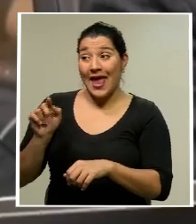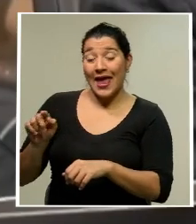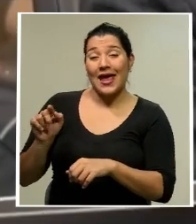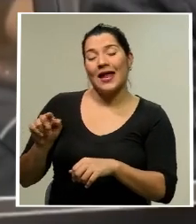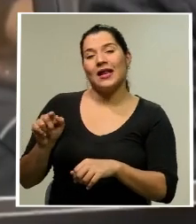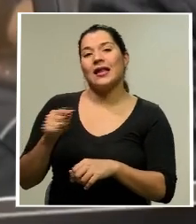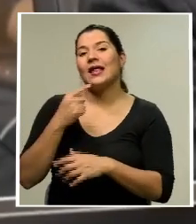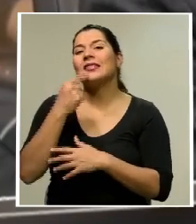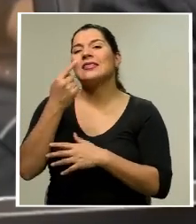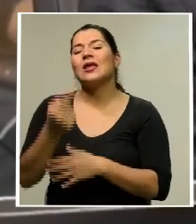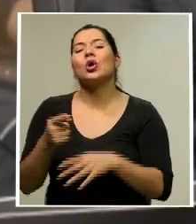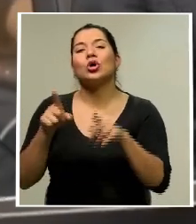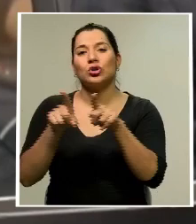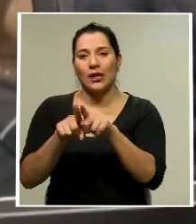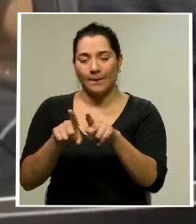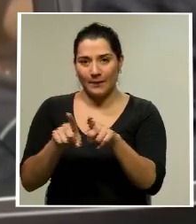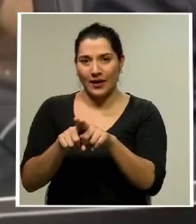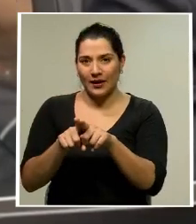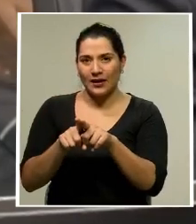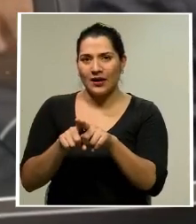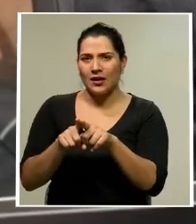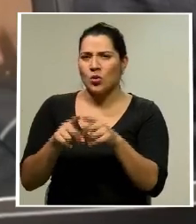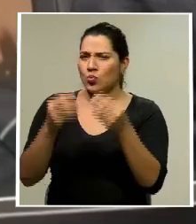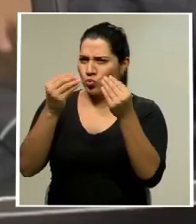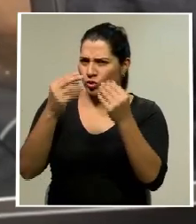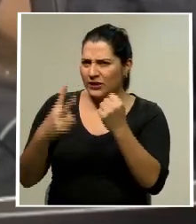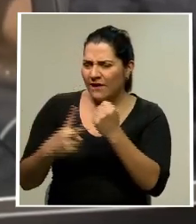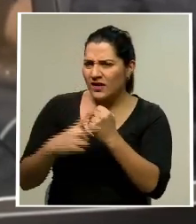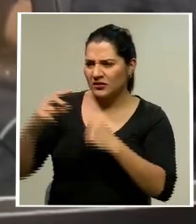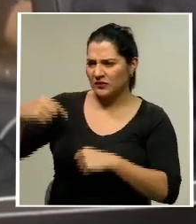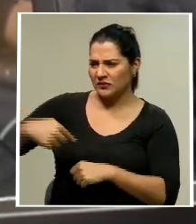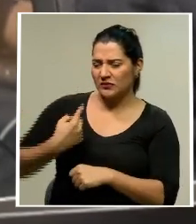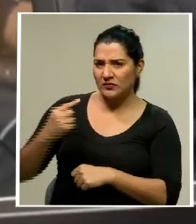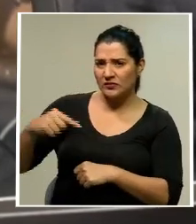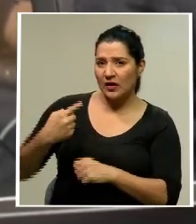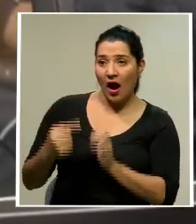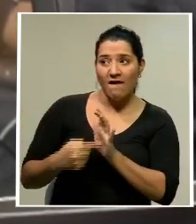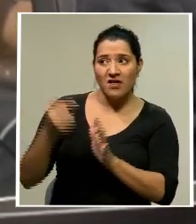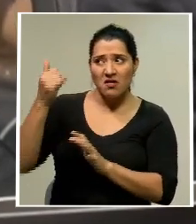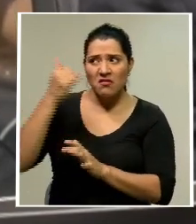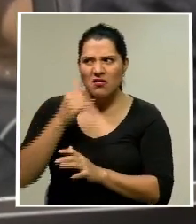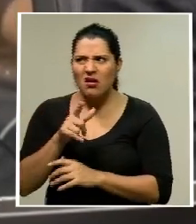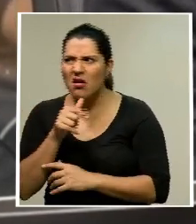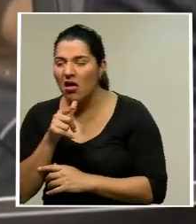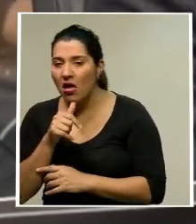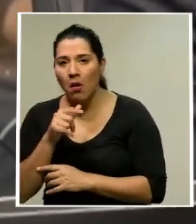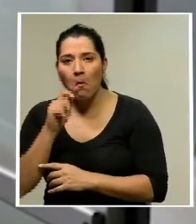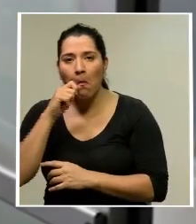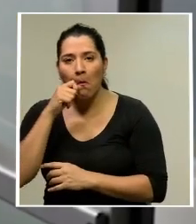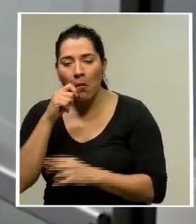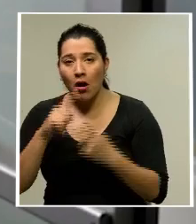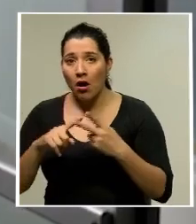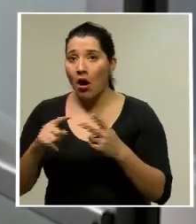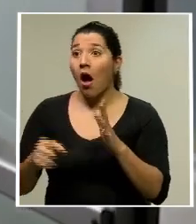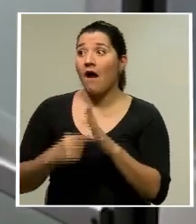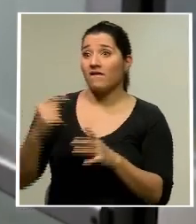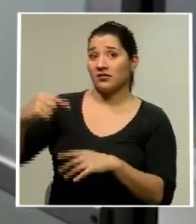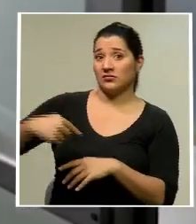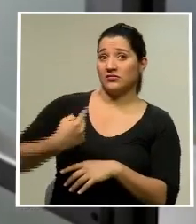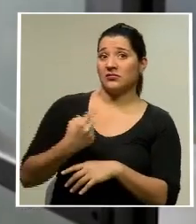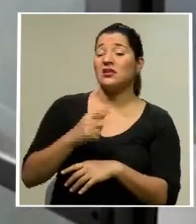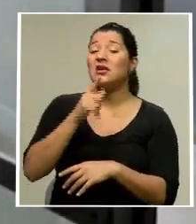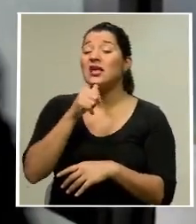Vargas señaló que había recibido una serie de amenazas, unas anónimas y otras directas, por parte de un exgerente